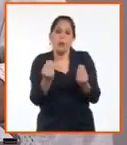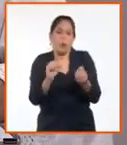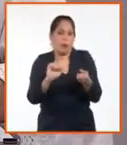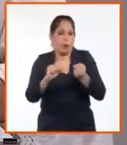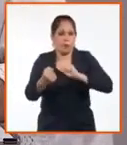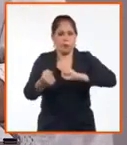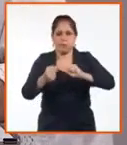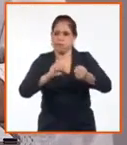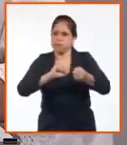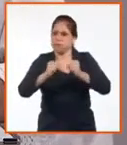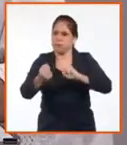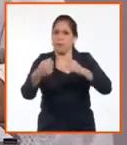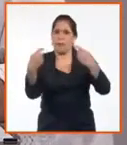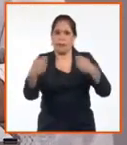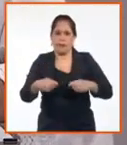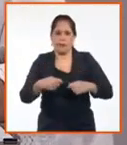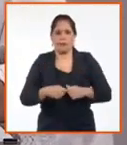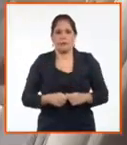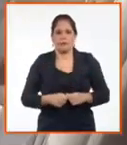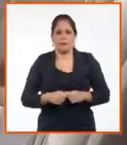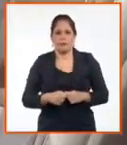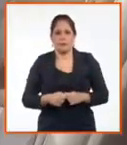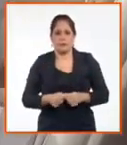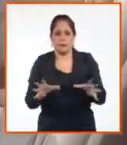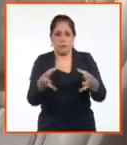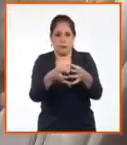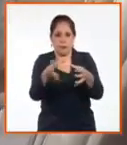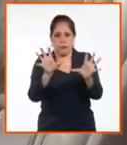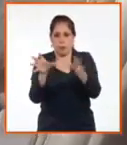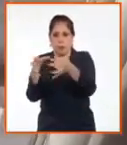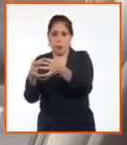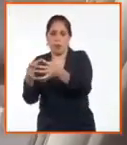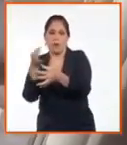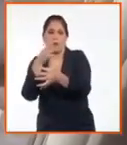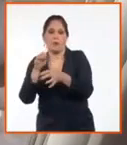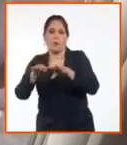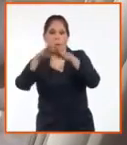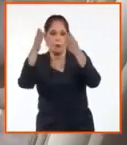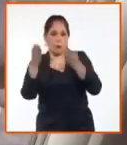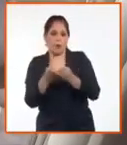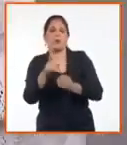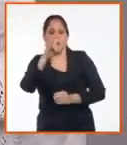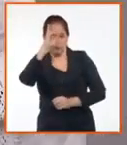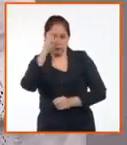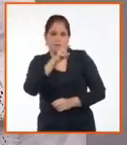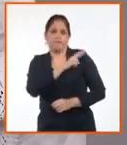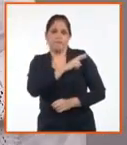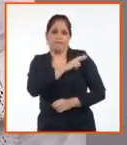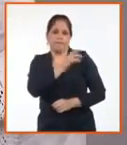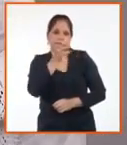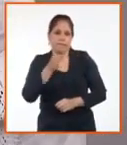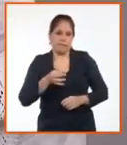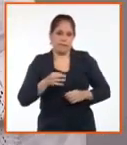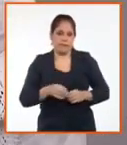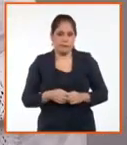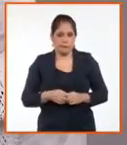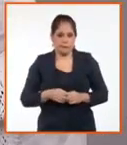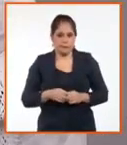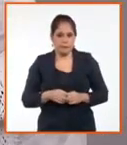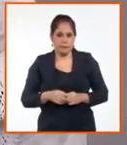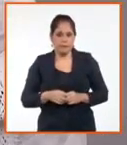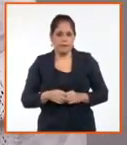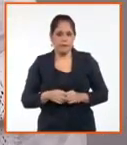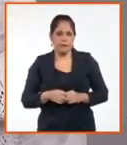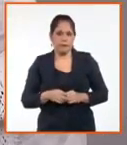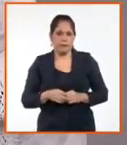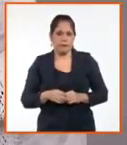también en adición la tasa está concentrada además en pocos grupos farmacéutica en el mundo es correcto también adicionar a esto que